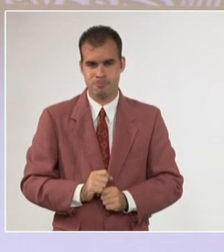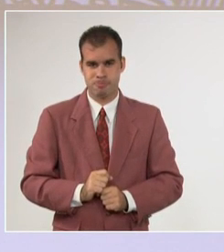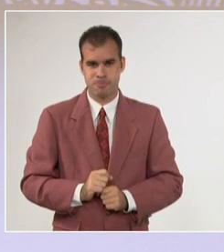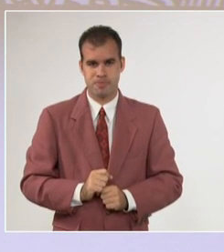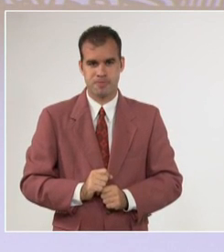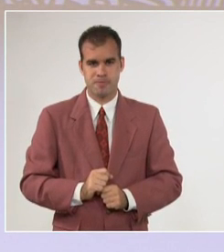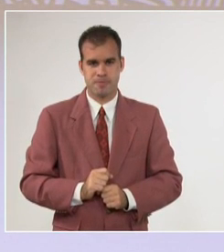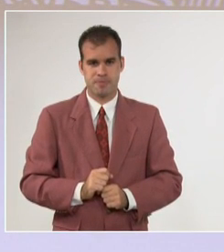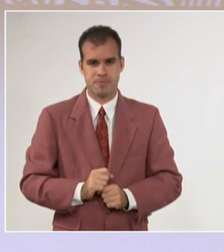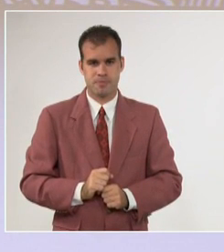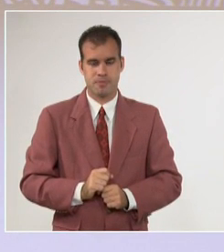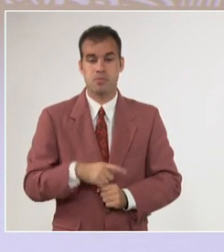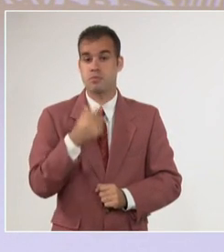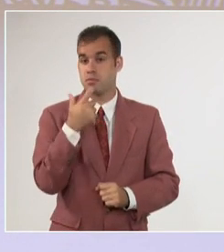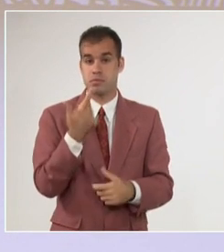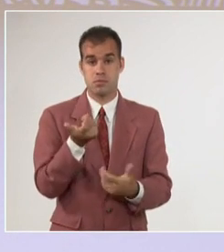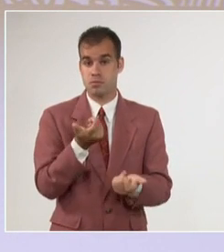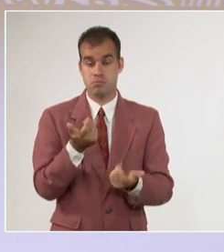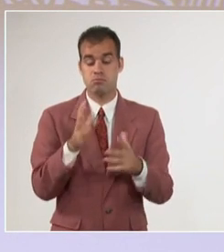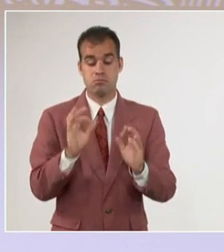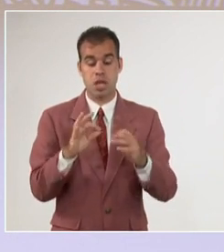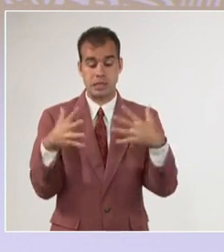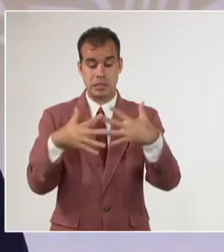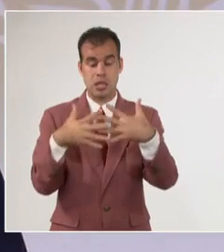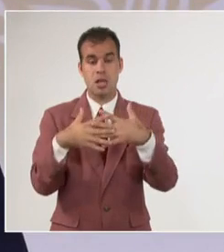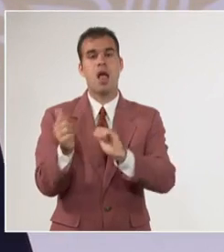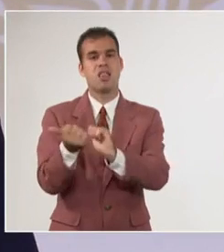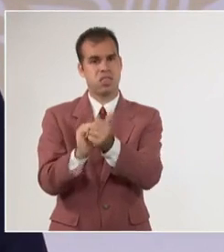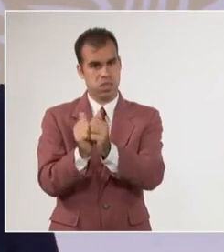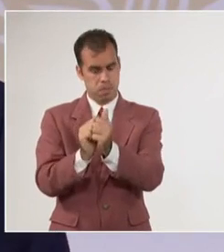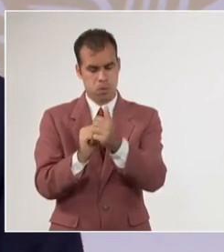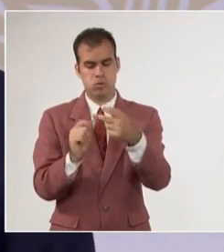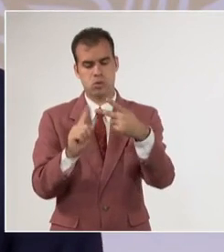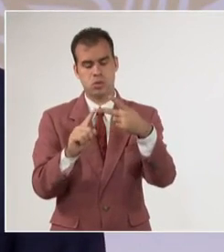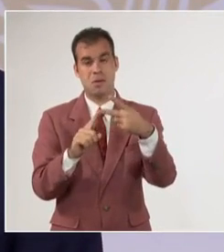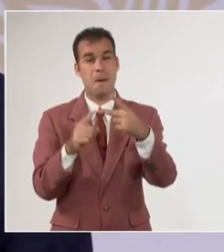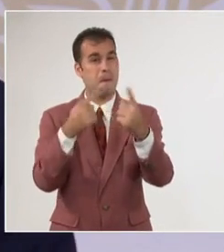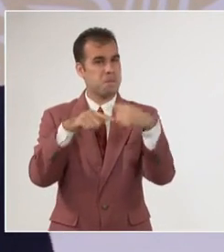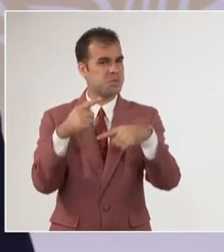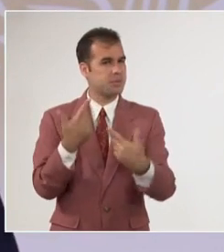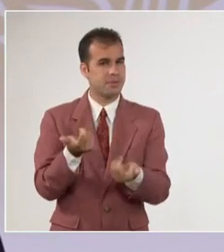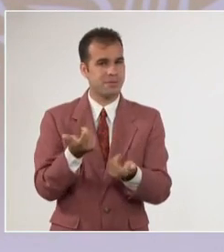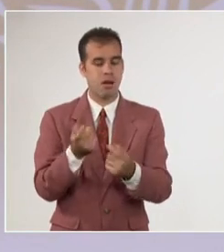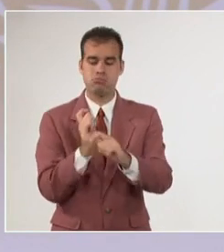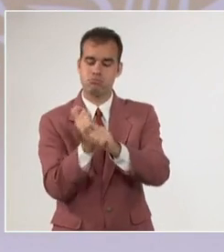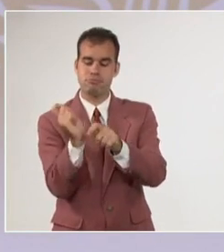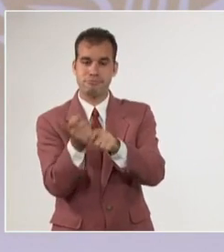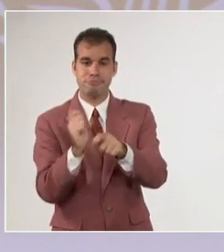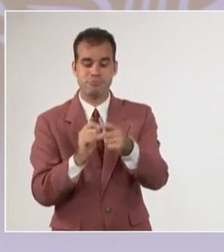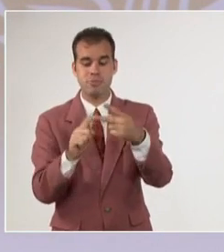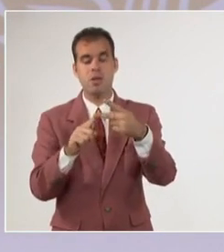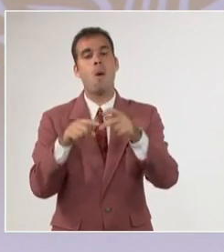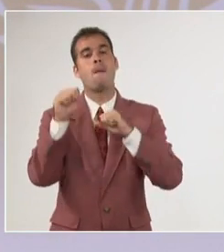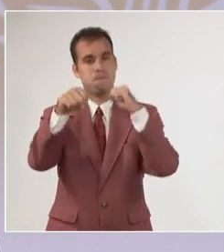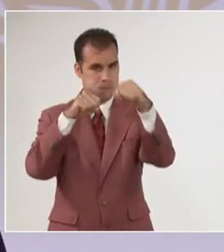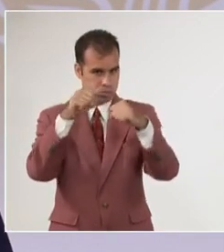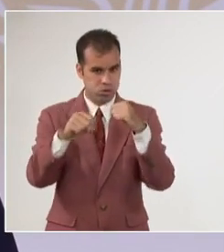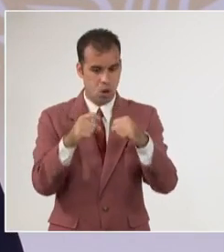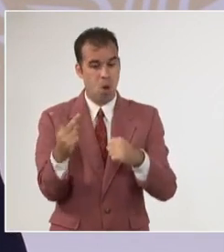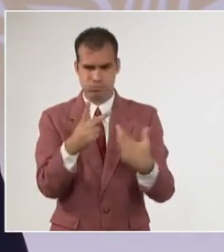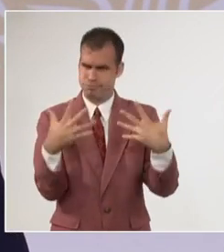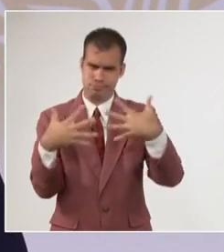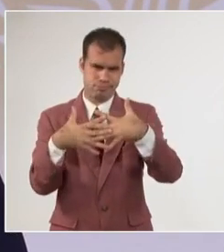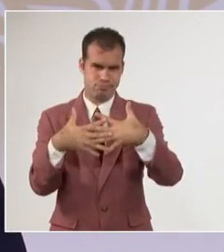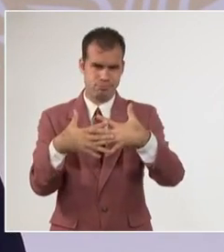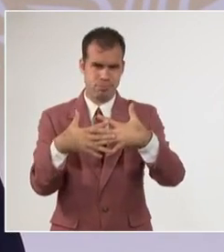por cuanto no es menos influyente la relación en el deporte, especialmente el béisbol y el boxeo, donde la